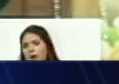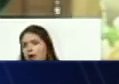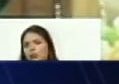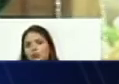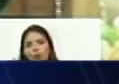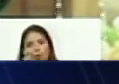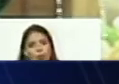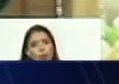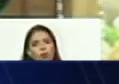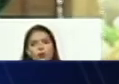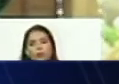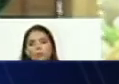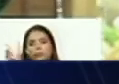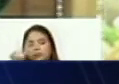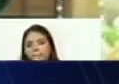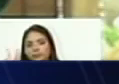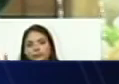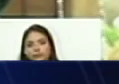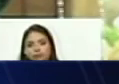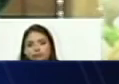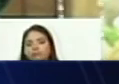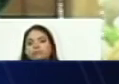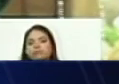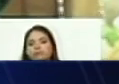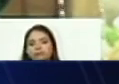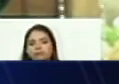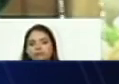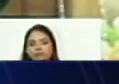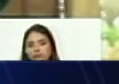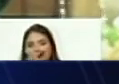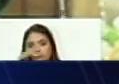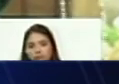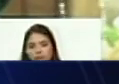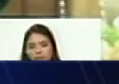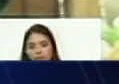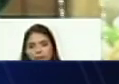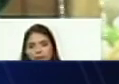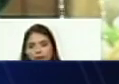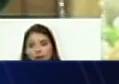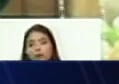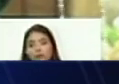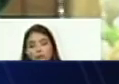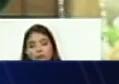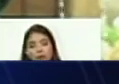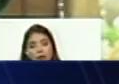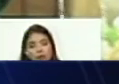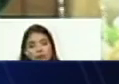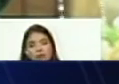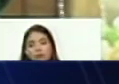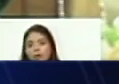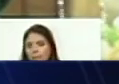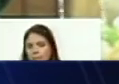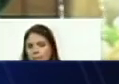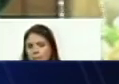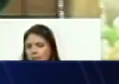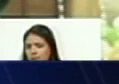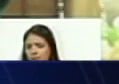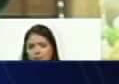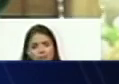el pueblo de Venezuela, a la unidad nacional y a la defensa del bien más